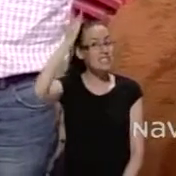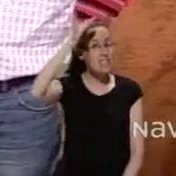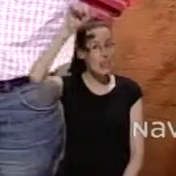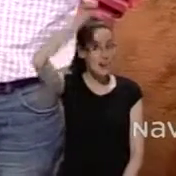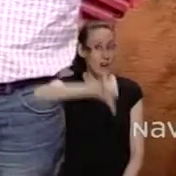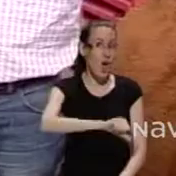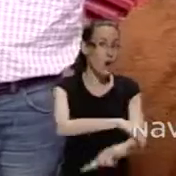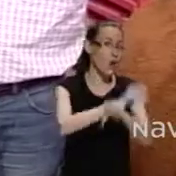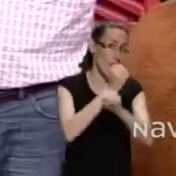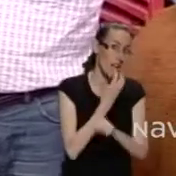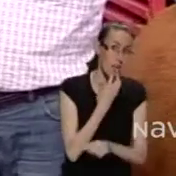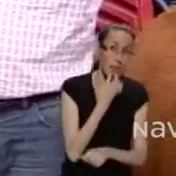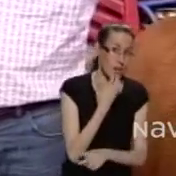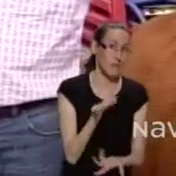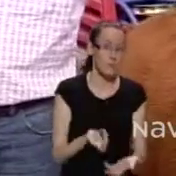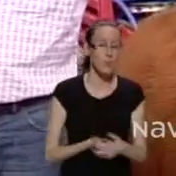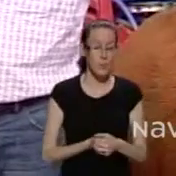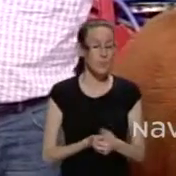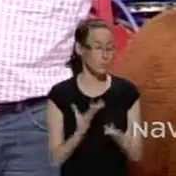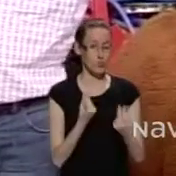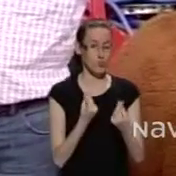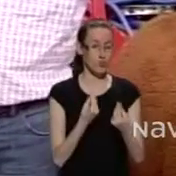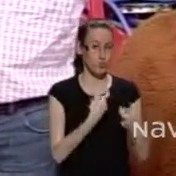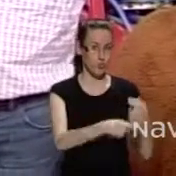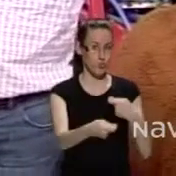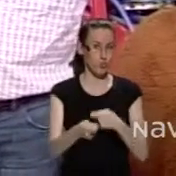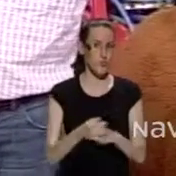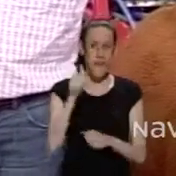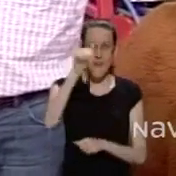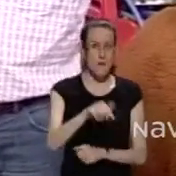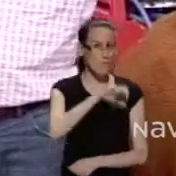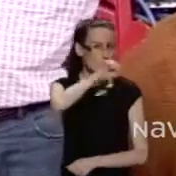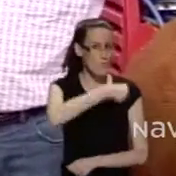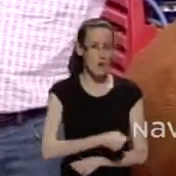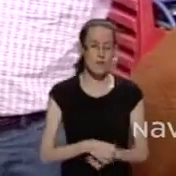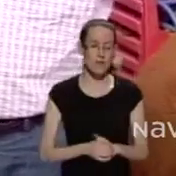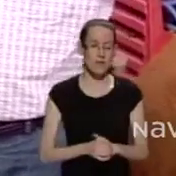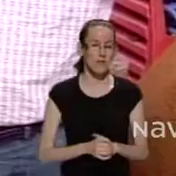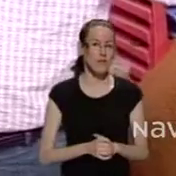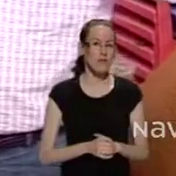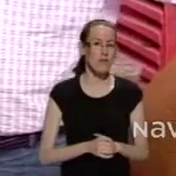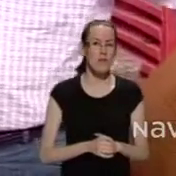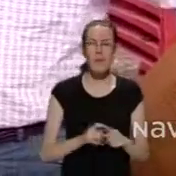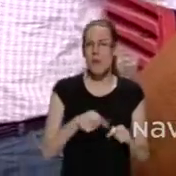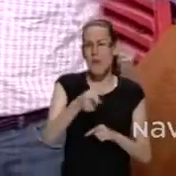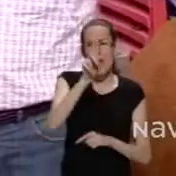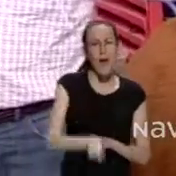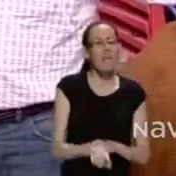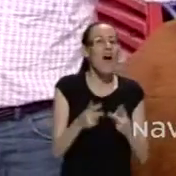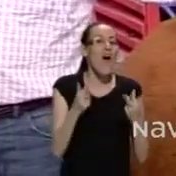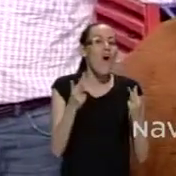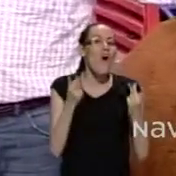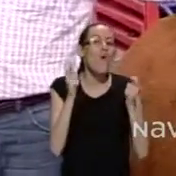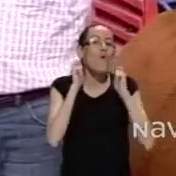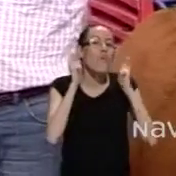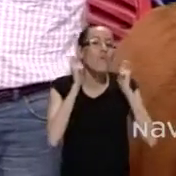Cintrónico, Corella... Bueno, muchos. Sí, hay mucha afición también. Luego alguno pues para cumpleaños. Oye, que el chico cumple